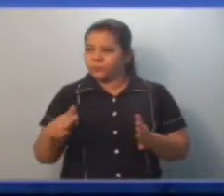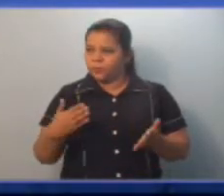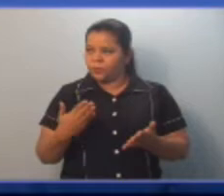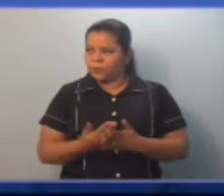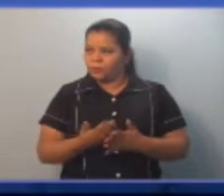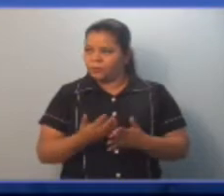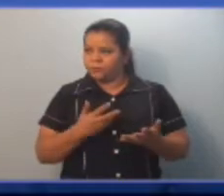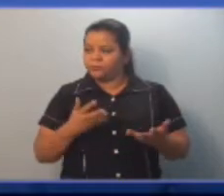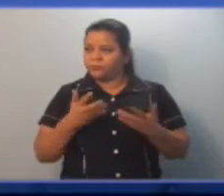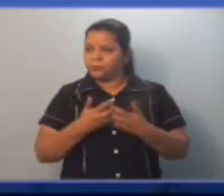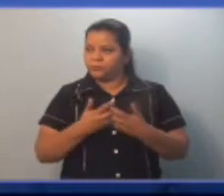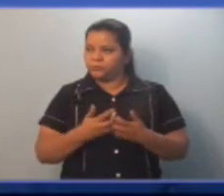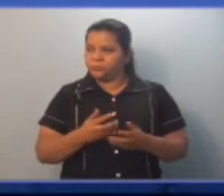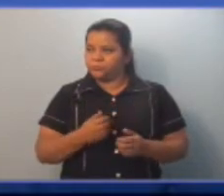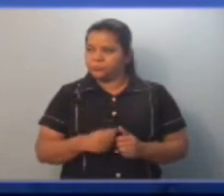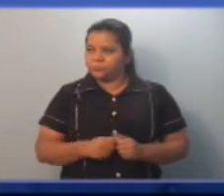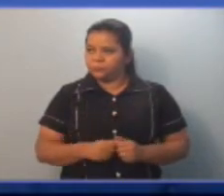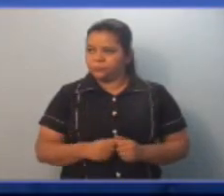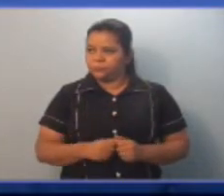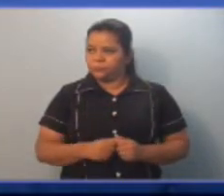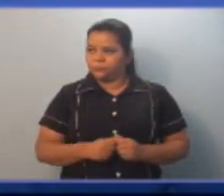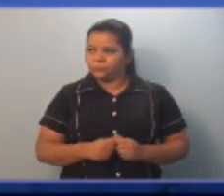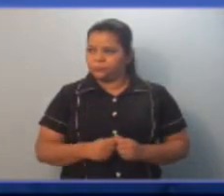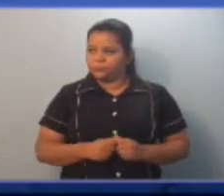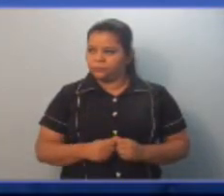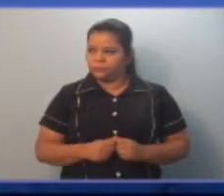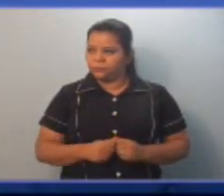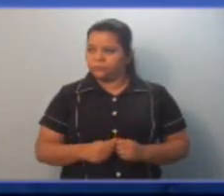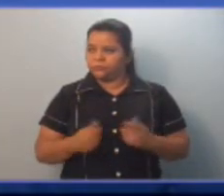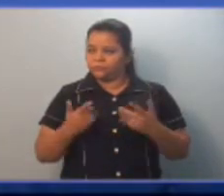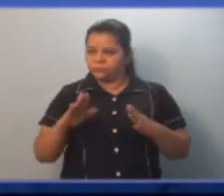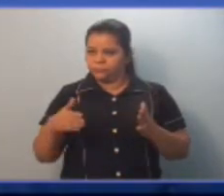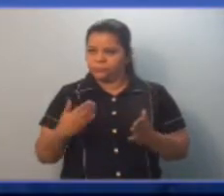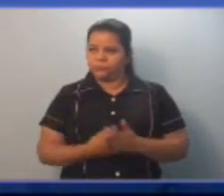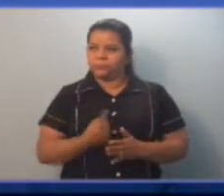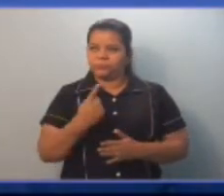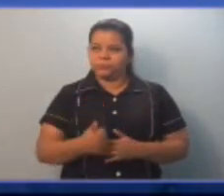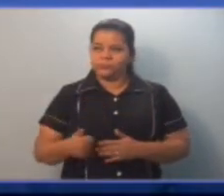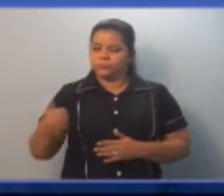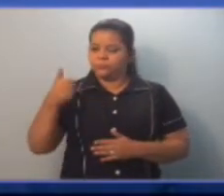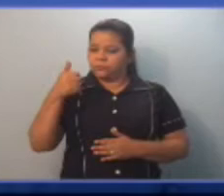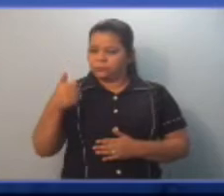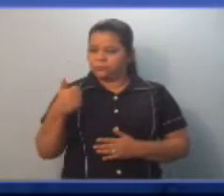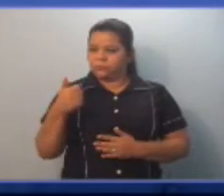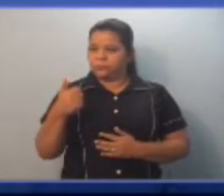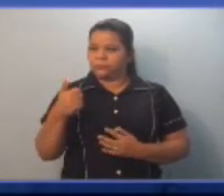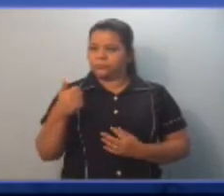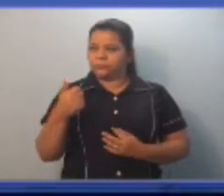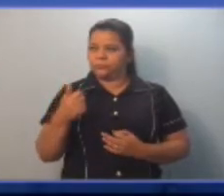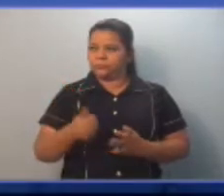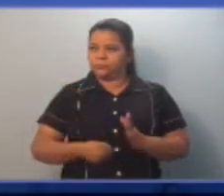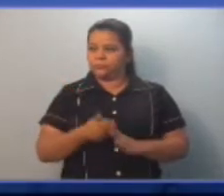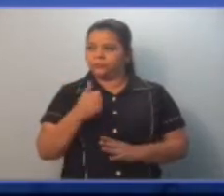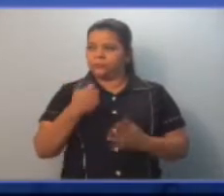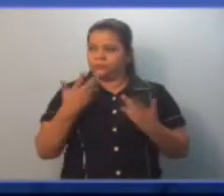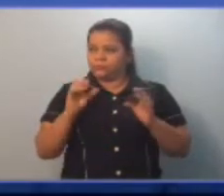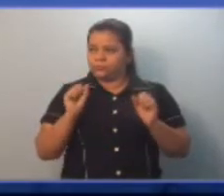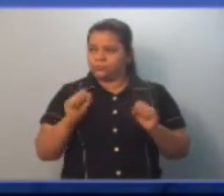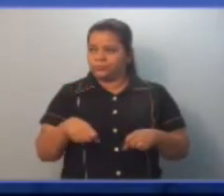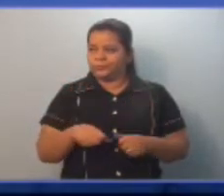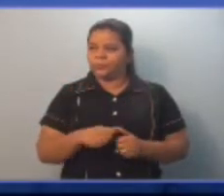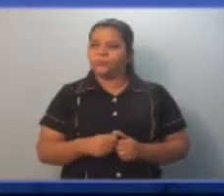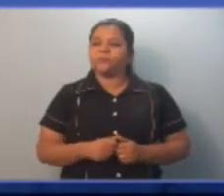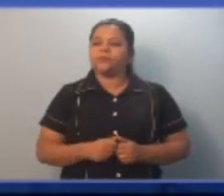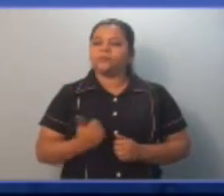juez se sustraiga de un favor que le pide un magistrado cuando este magistrado está en la posibilidad